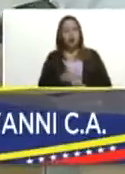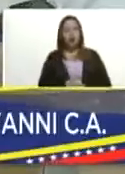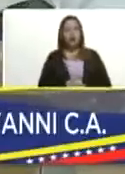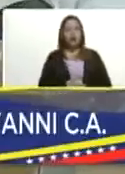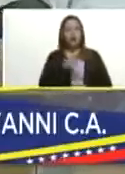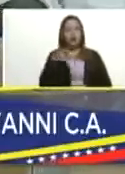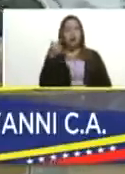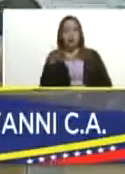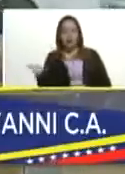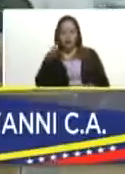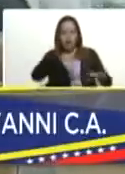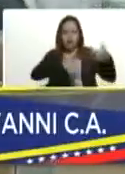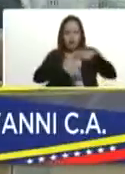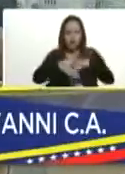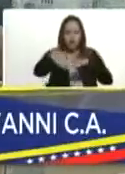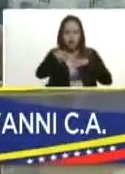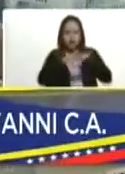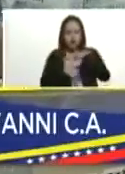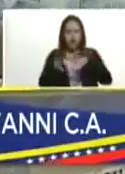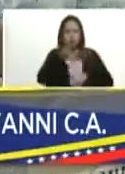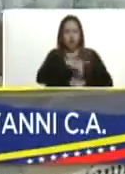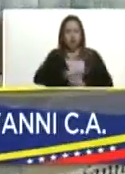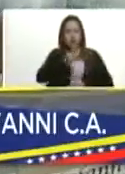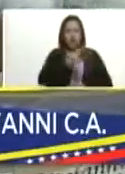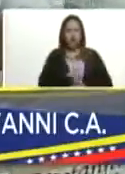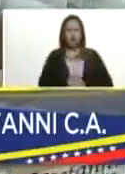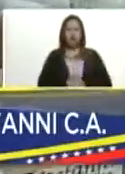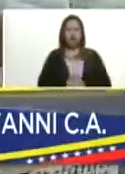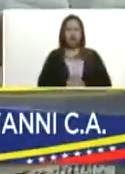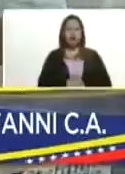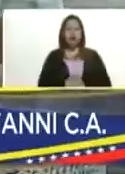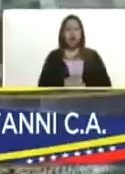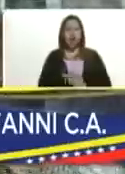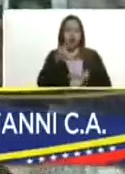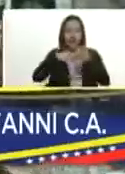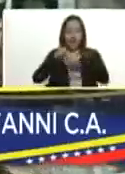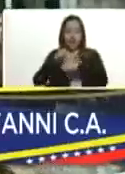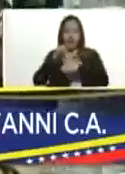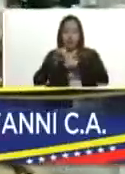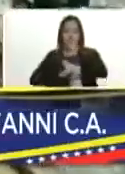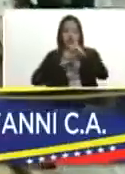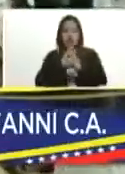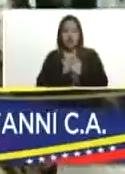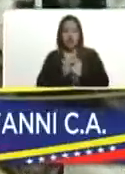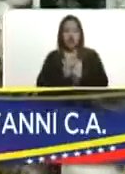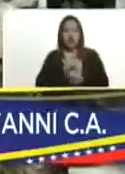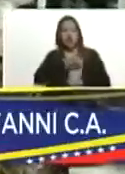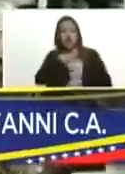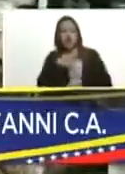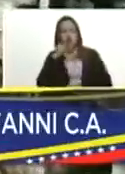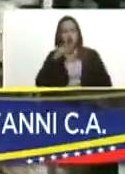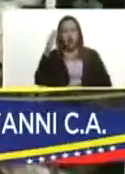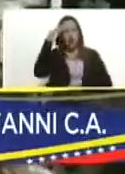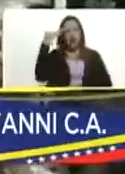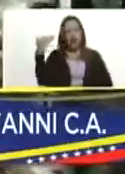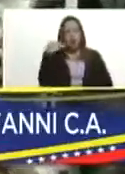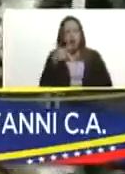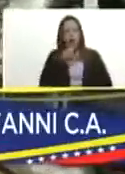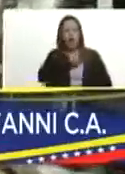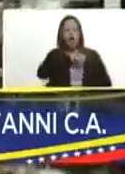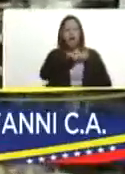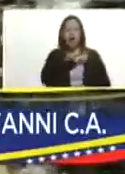todos los empaques que utilizamos para la exportación. Y no solamente estamos llegando a Corea, hemos llegado a Dinamarca, hemos llegado a España, hemos